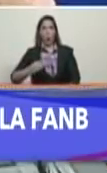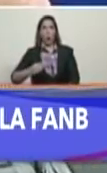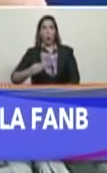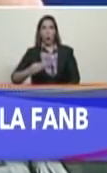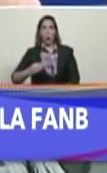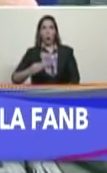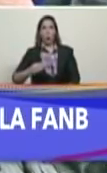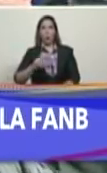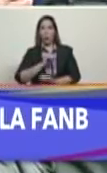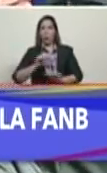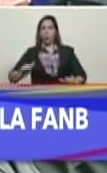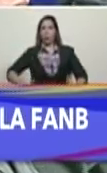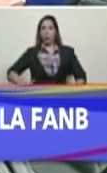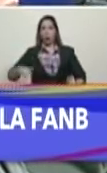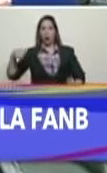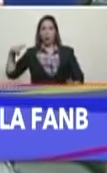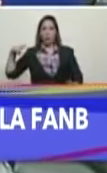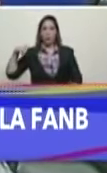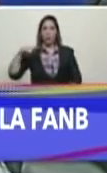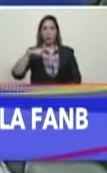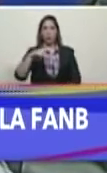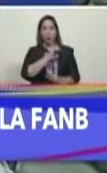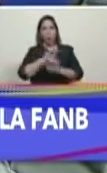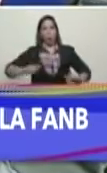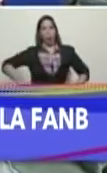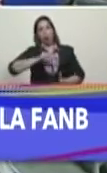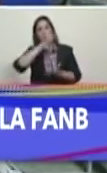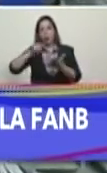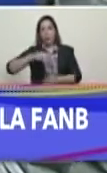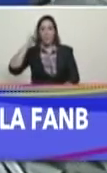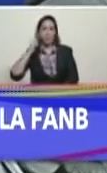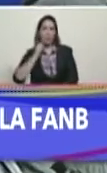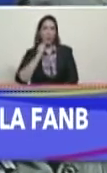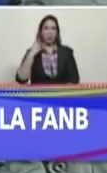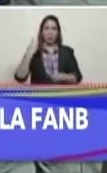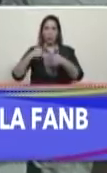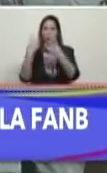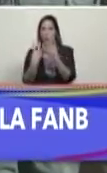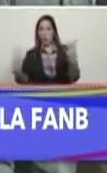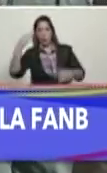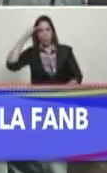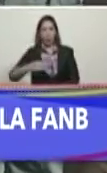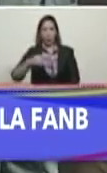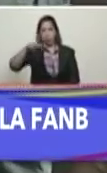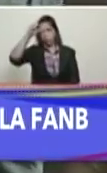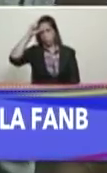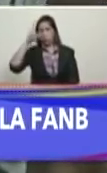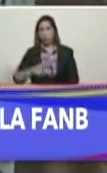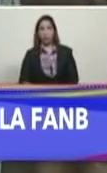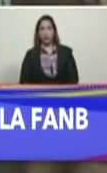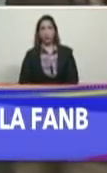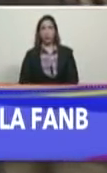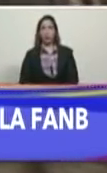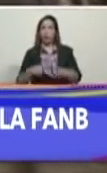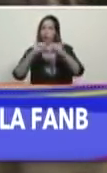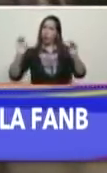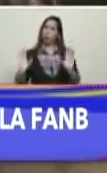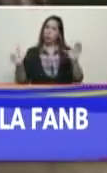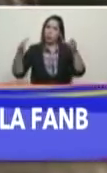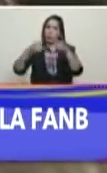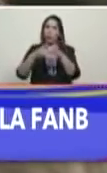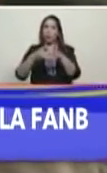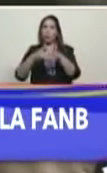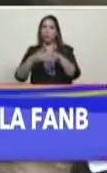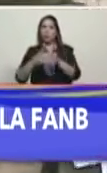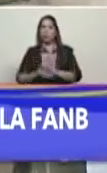la armada, la aviación, la Guardia Nacional Bolivariana y la Milicia Nacional Bolivariana. Para ellos en su conjunto y al Estado Mayor